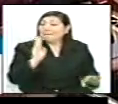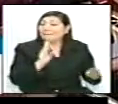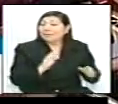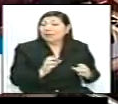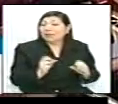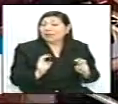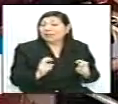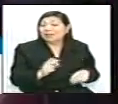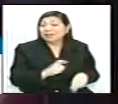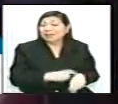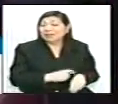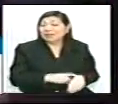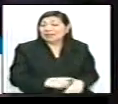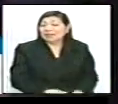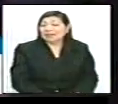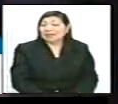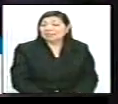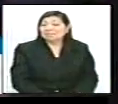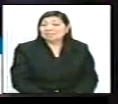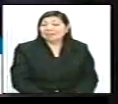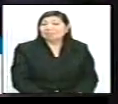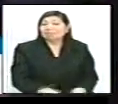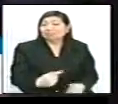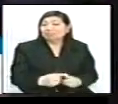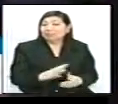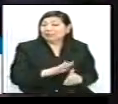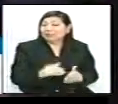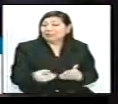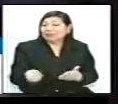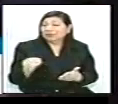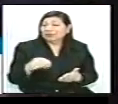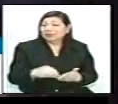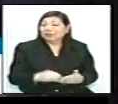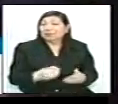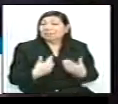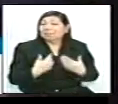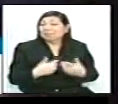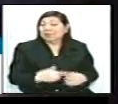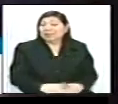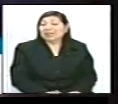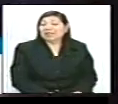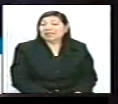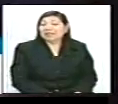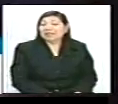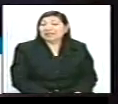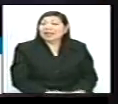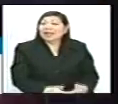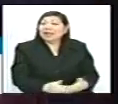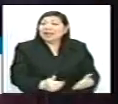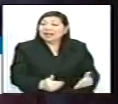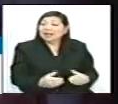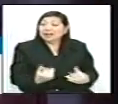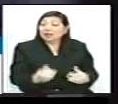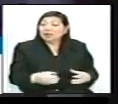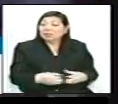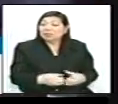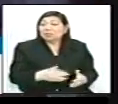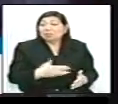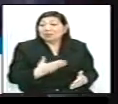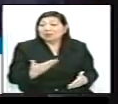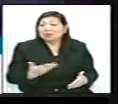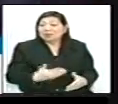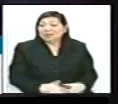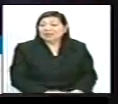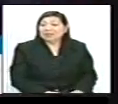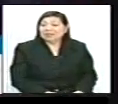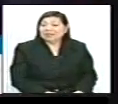por el tema de los tiempos. Creo que si sumáramos todos los tiempos que hemos perdido de manera previa en cada una de las comisiones, hubiéramos podido hacer